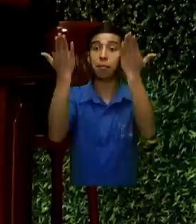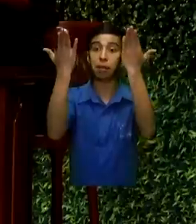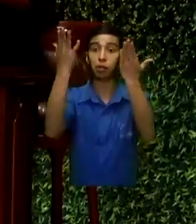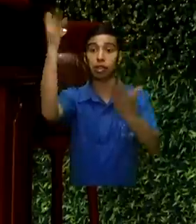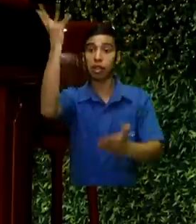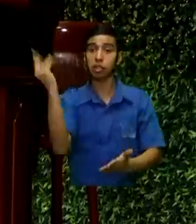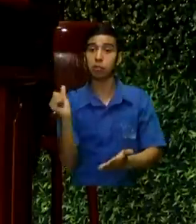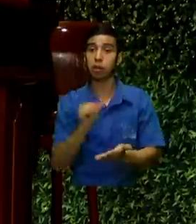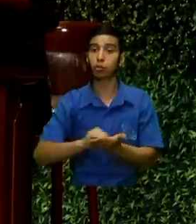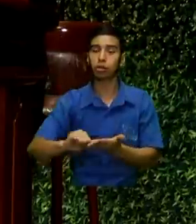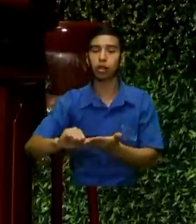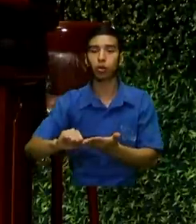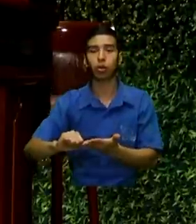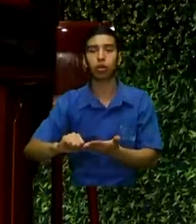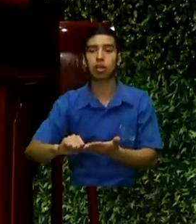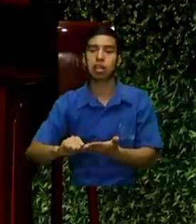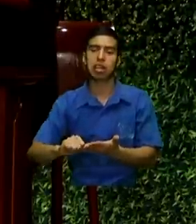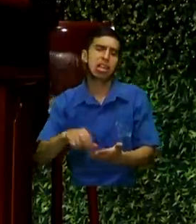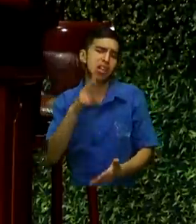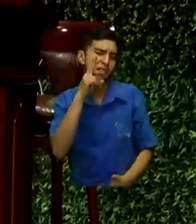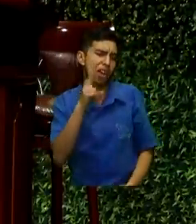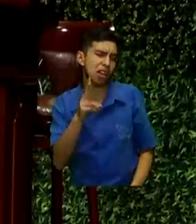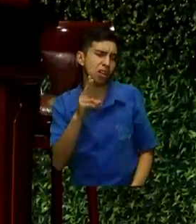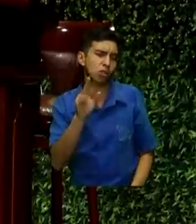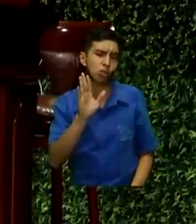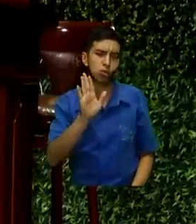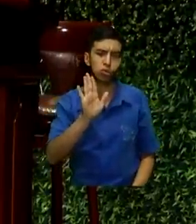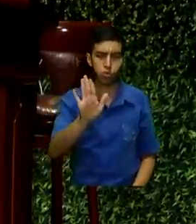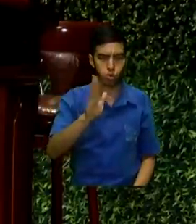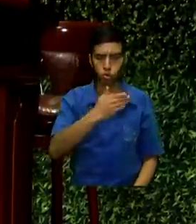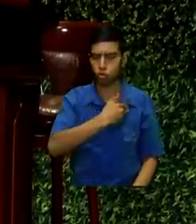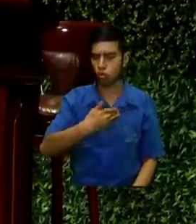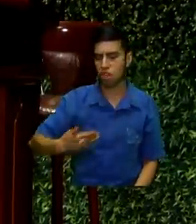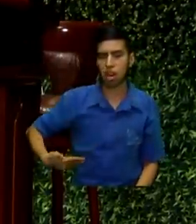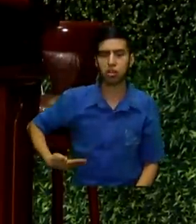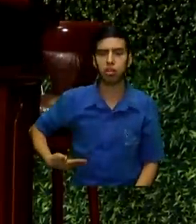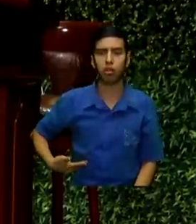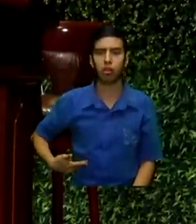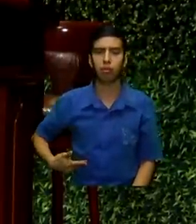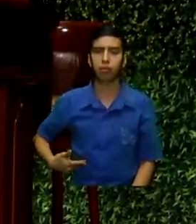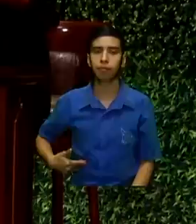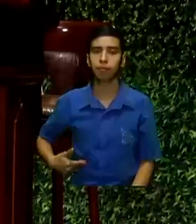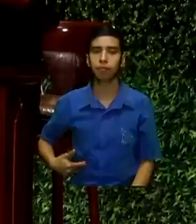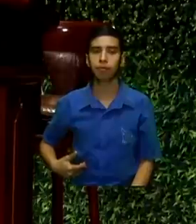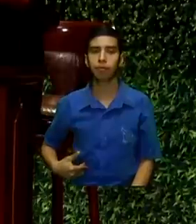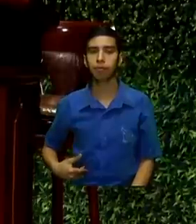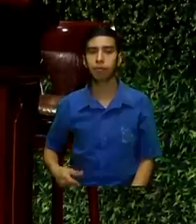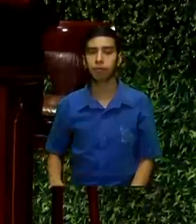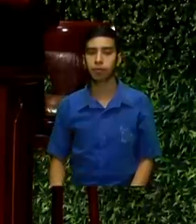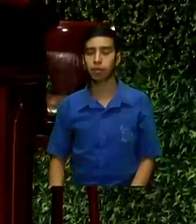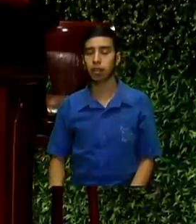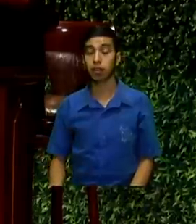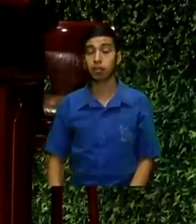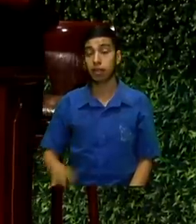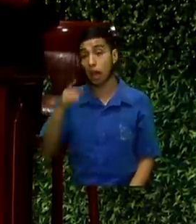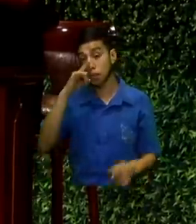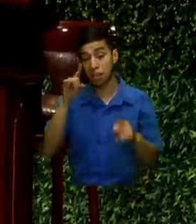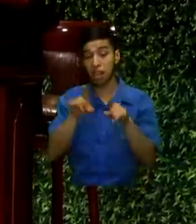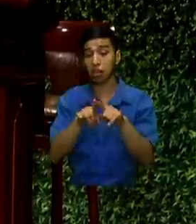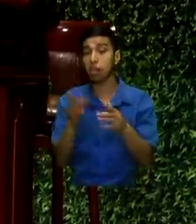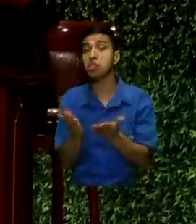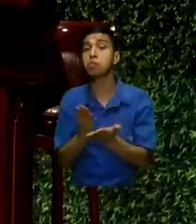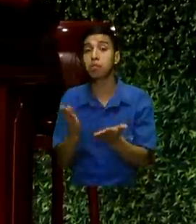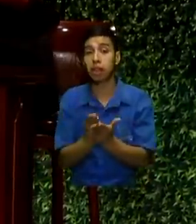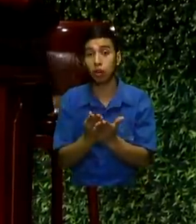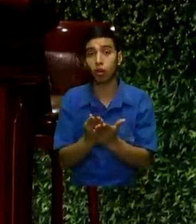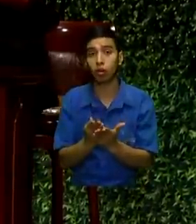está el gobierno, y mira cómo está tal cosa, y mira cómo está la corrupción. Entonces yo le dije, bueno. Pues eso es bíblico, le dije. Porque la